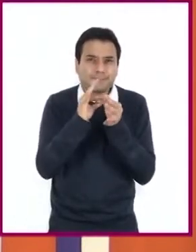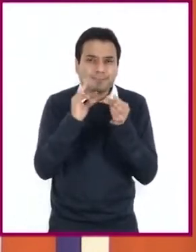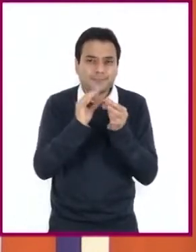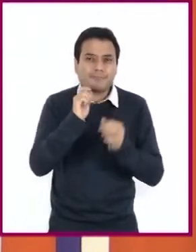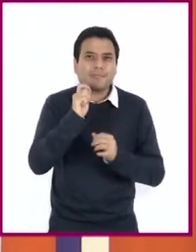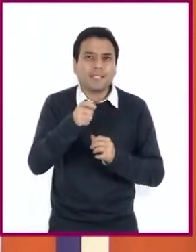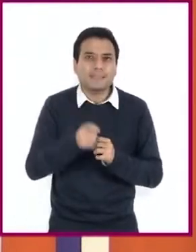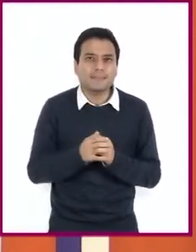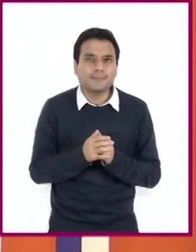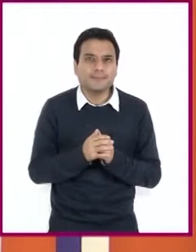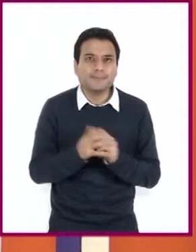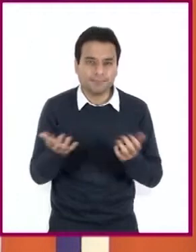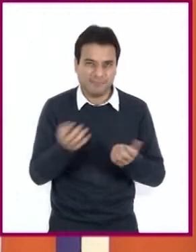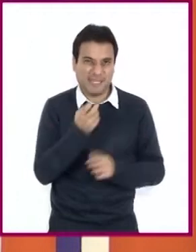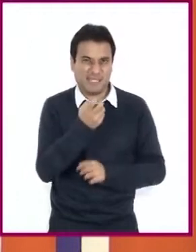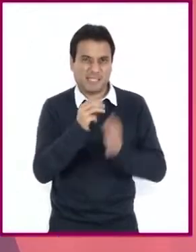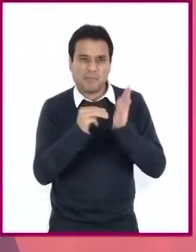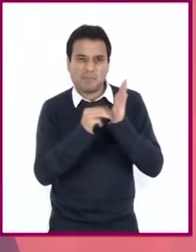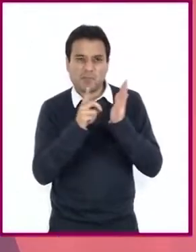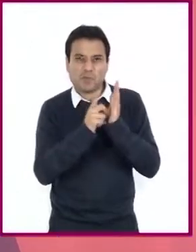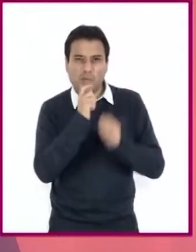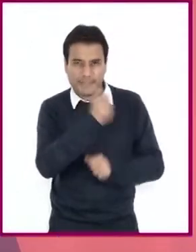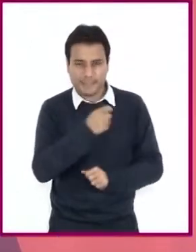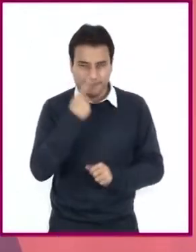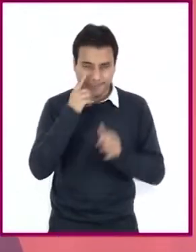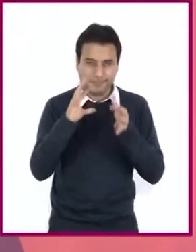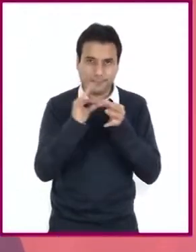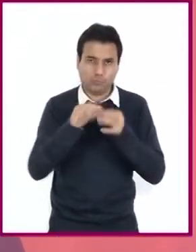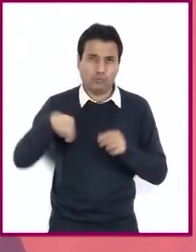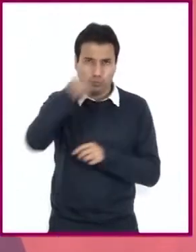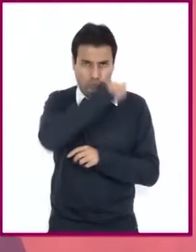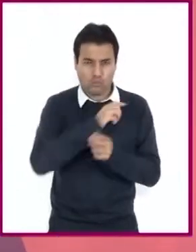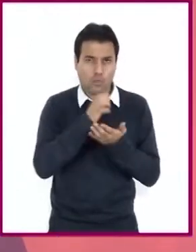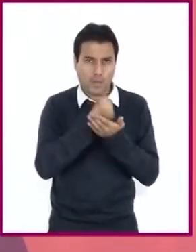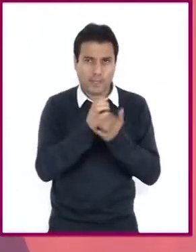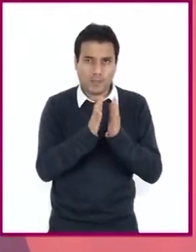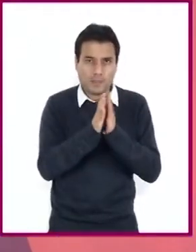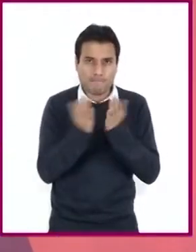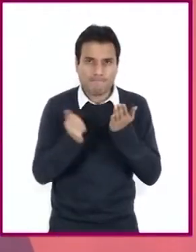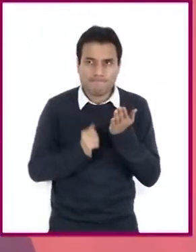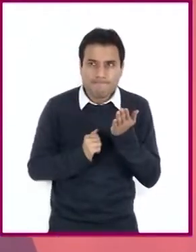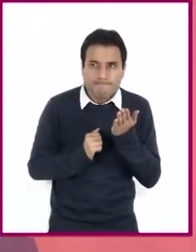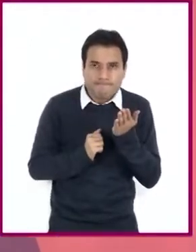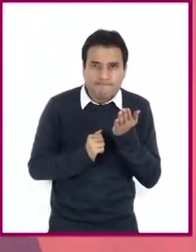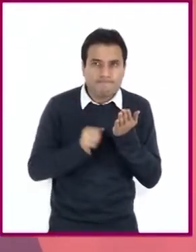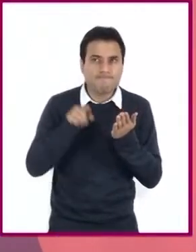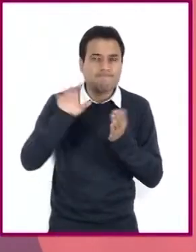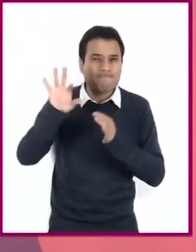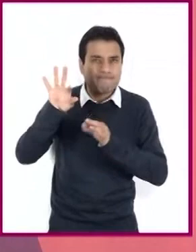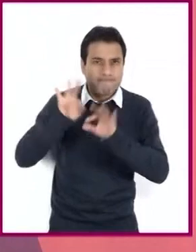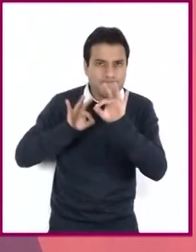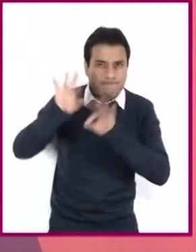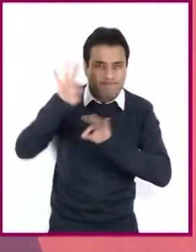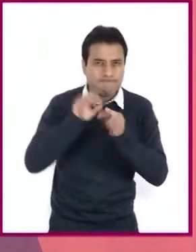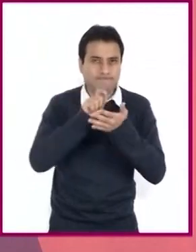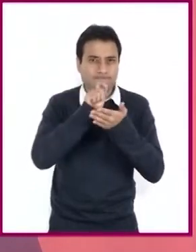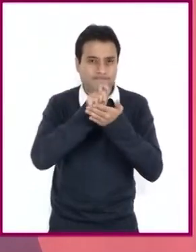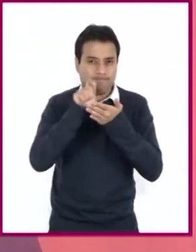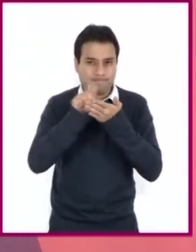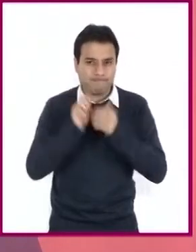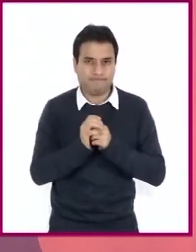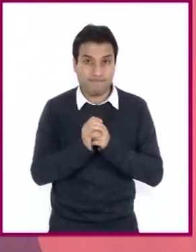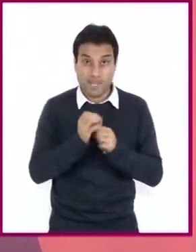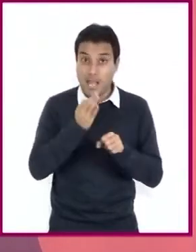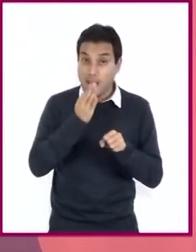qué consiste este método. Preparen su cuaderno y tomen nota, porque en esta ocasión nuestra sesión tiene relación